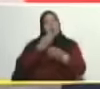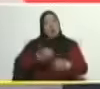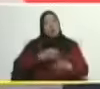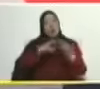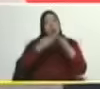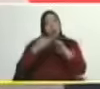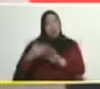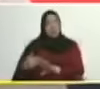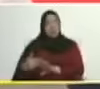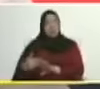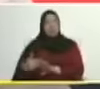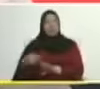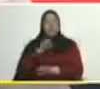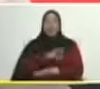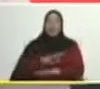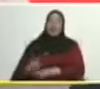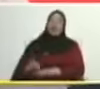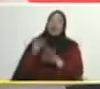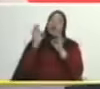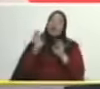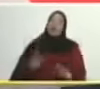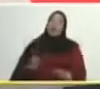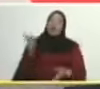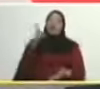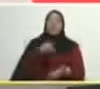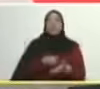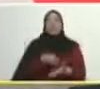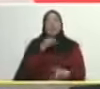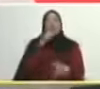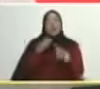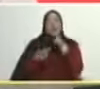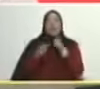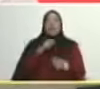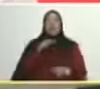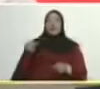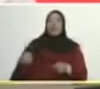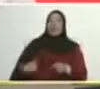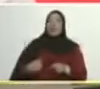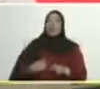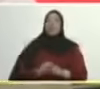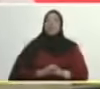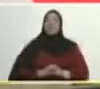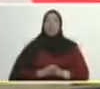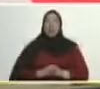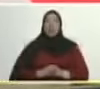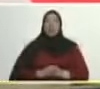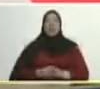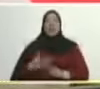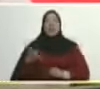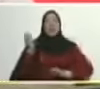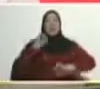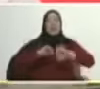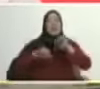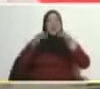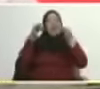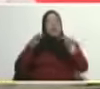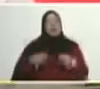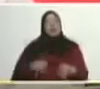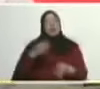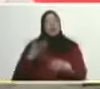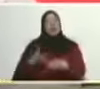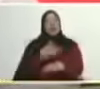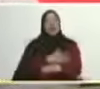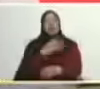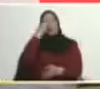Unidas debe cumplir su mandato y poner fin a la impunidad de Israel, potencia ocupante, antes que